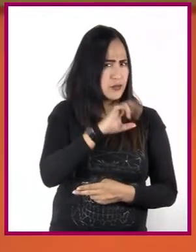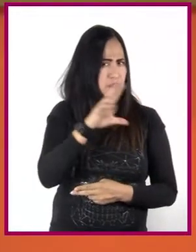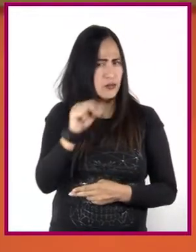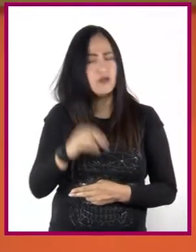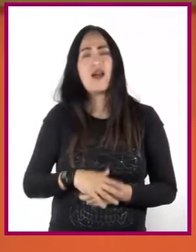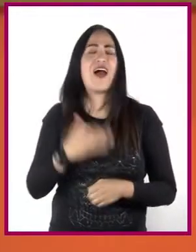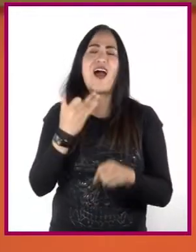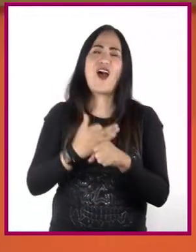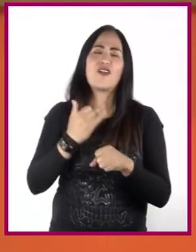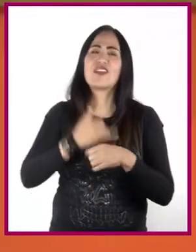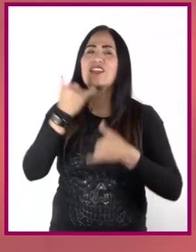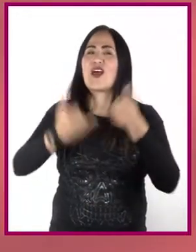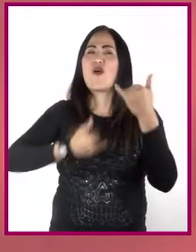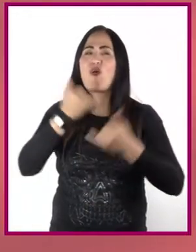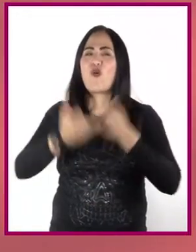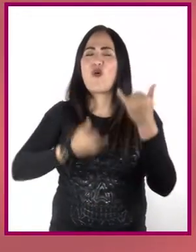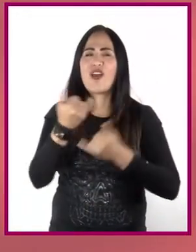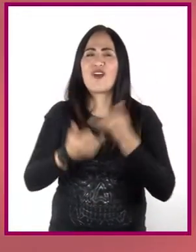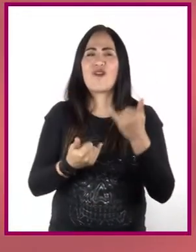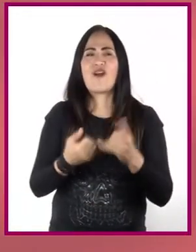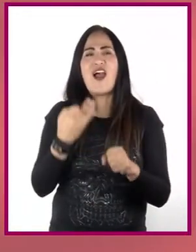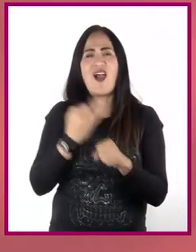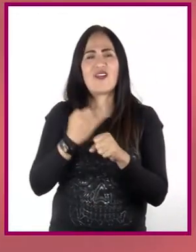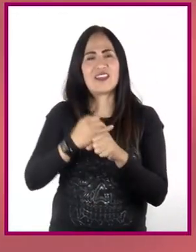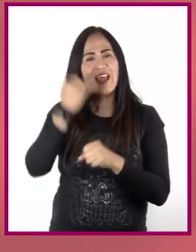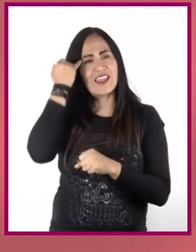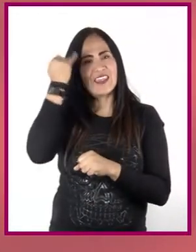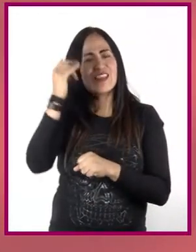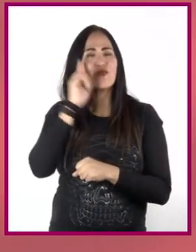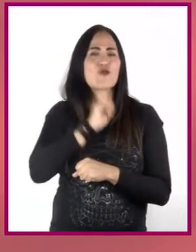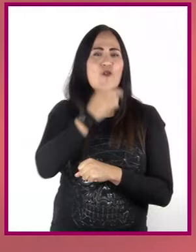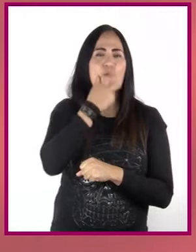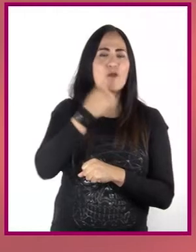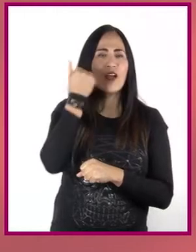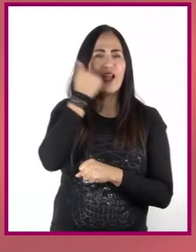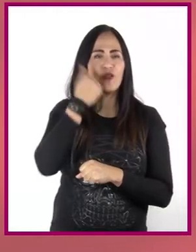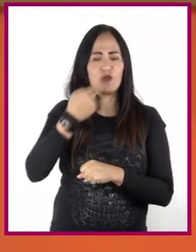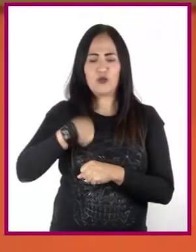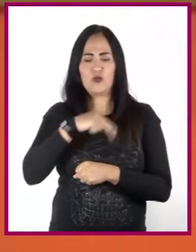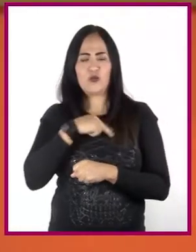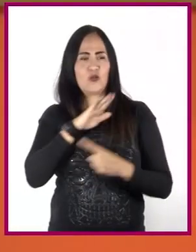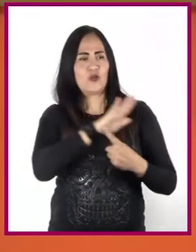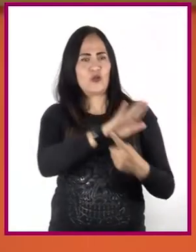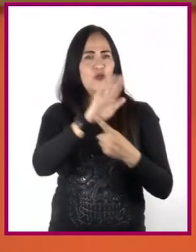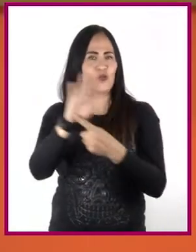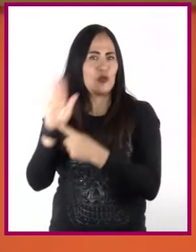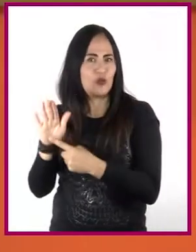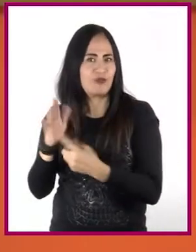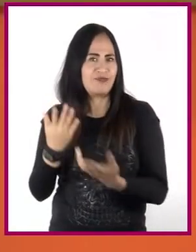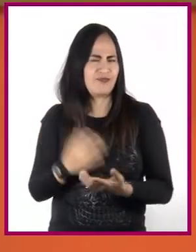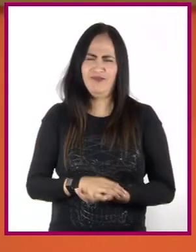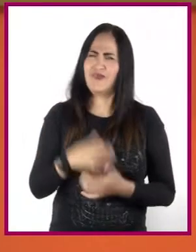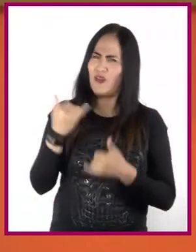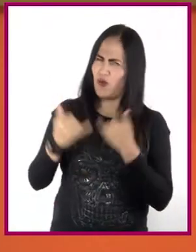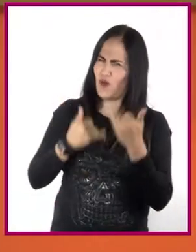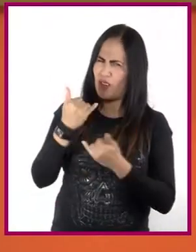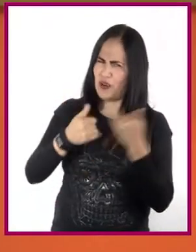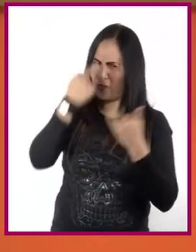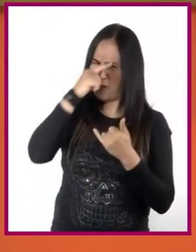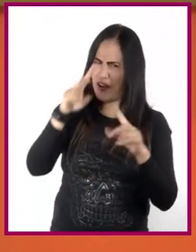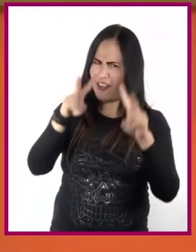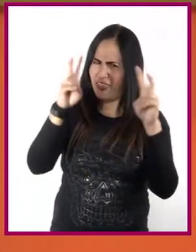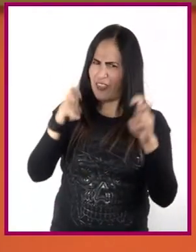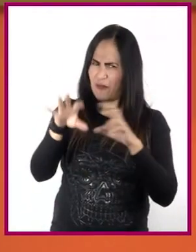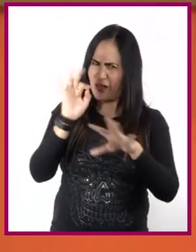juego para darle ideas a las alumnas y alumnos allá en casa. ¿Un juego para seleccionar